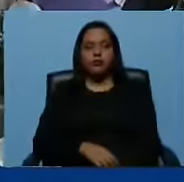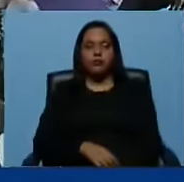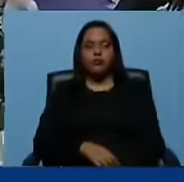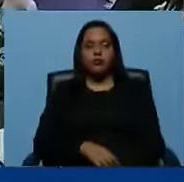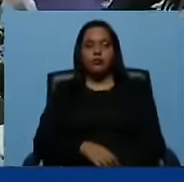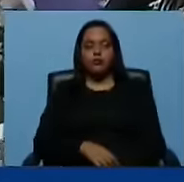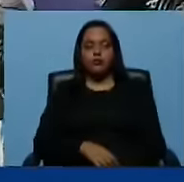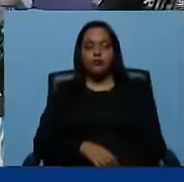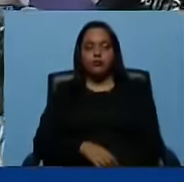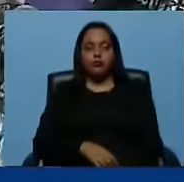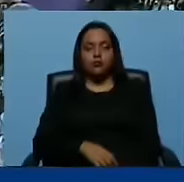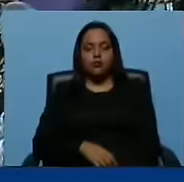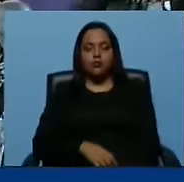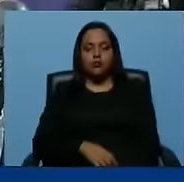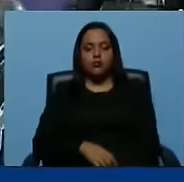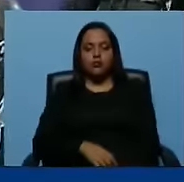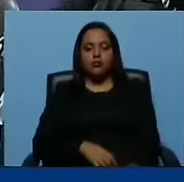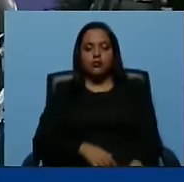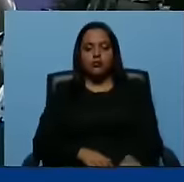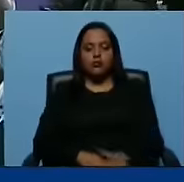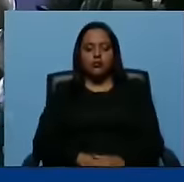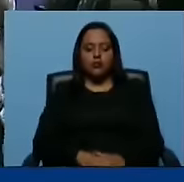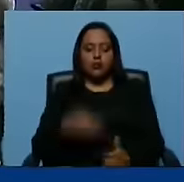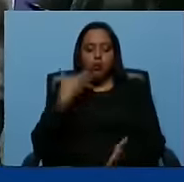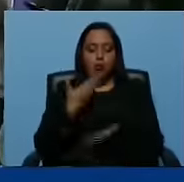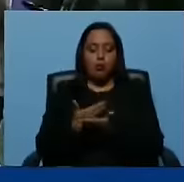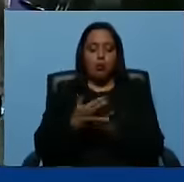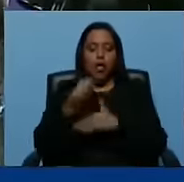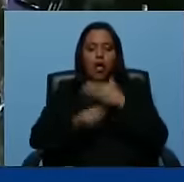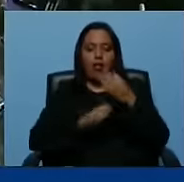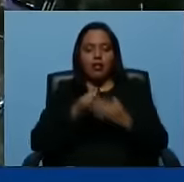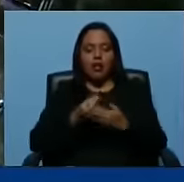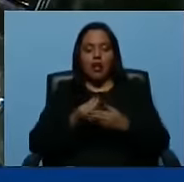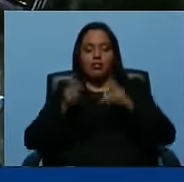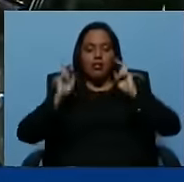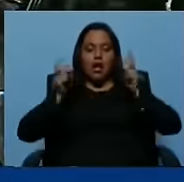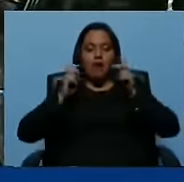Precisamente el tema de las redes es un gran tema universal.